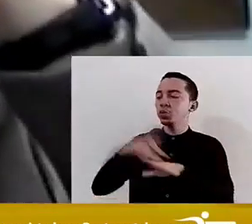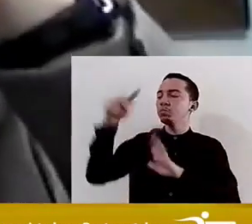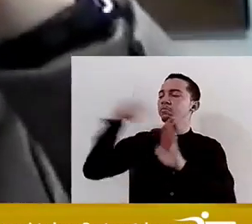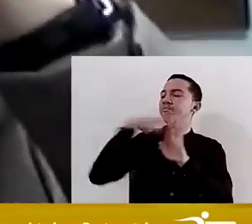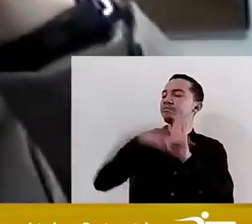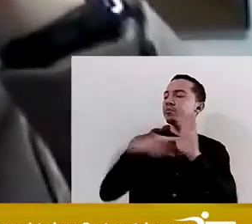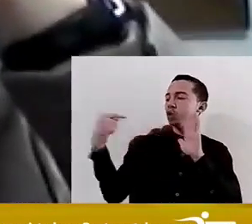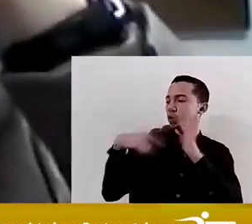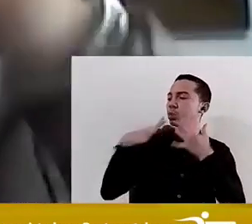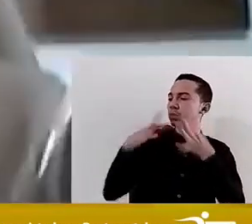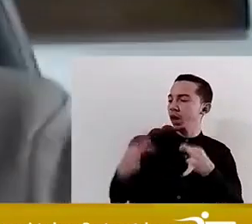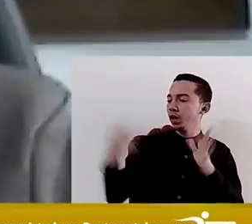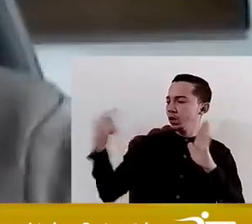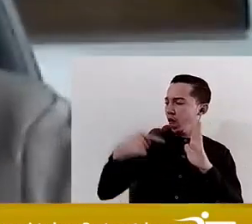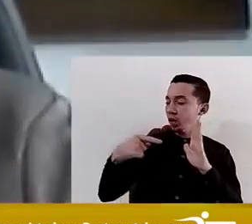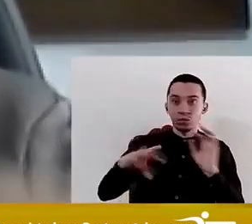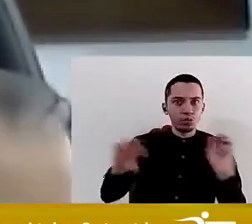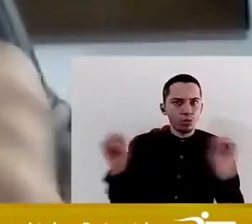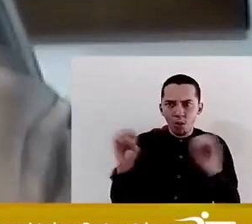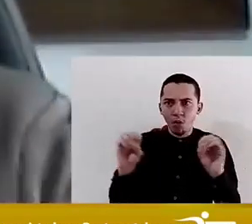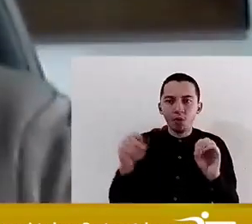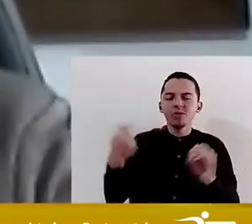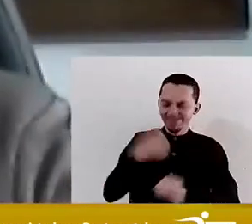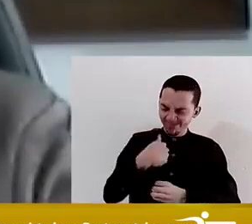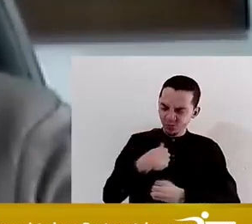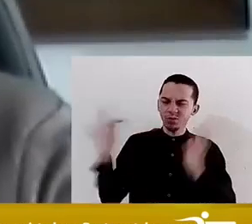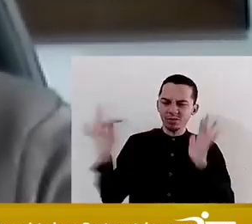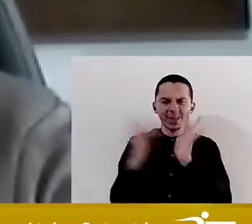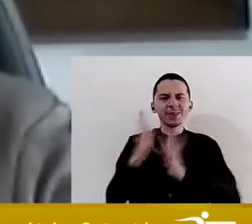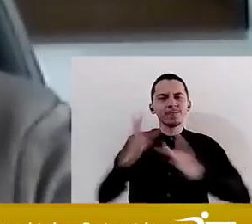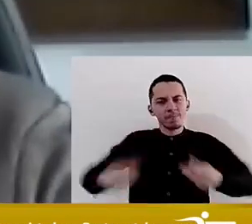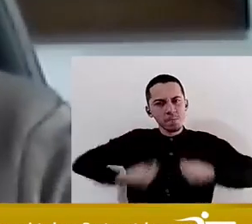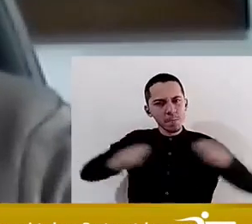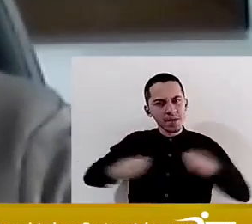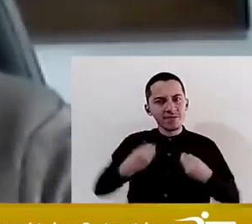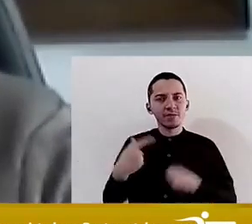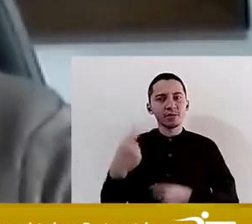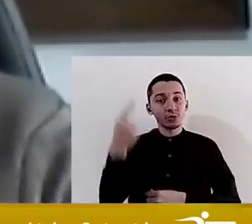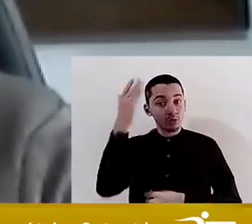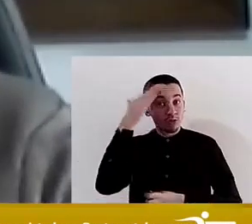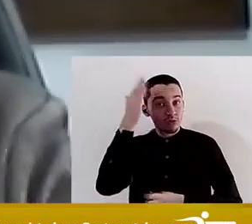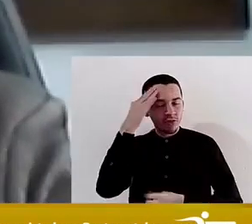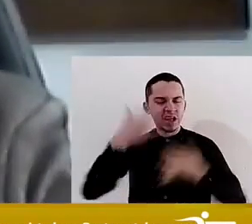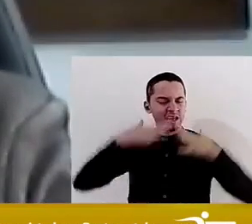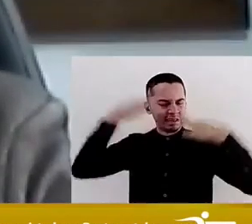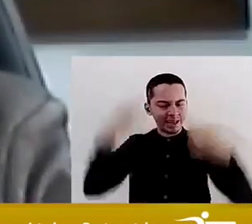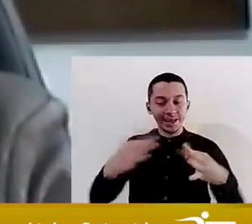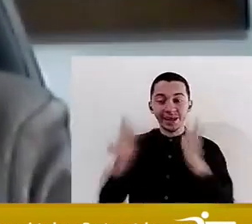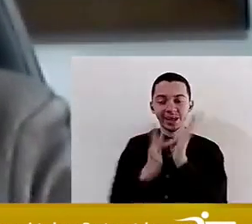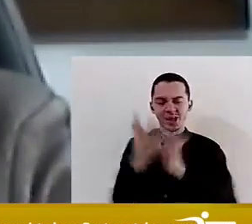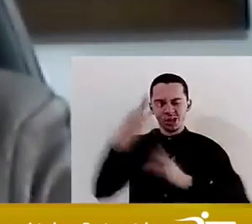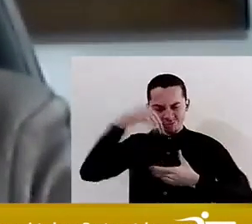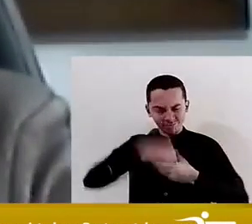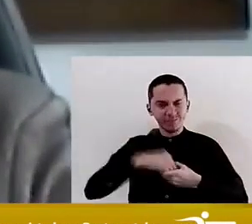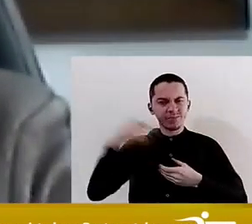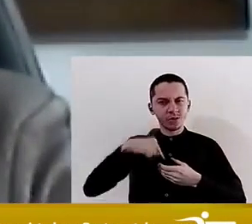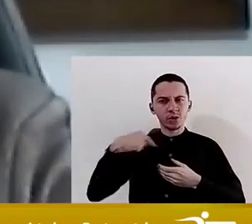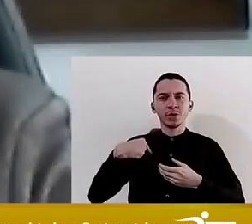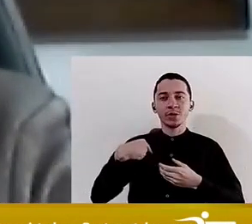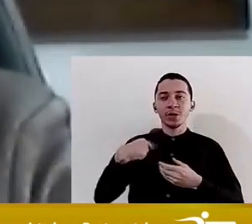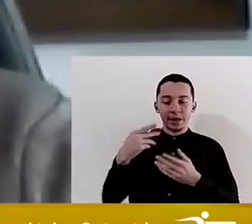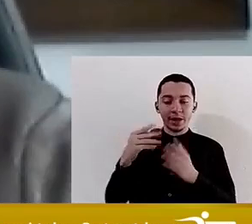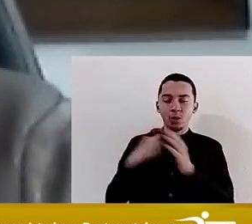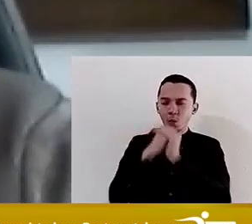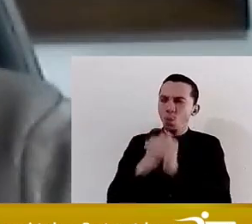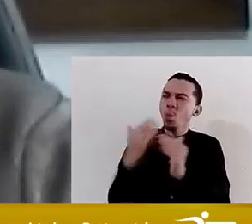que Cristo vive y yo sé que está en mi ser y yo sé que me responde cuando yo oro y yo sé que en las